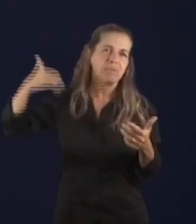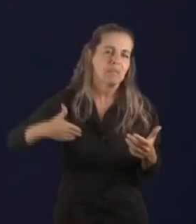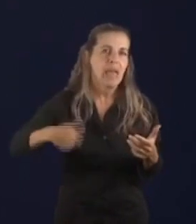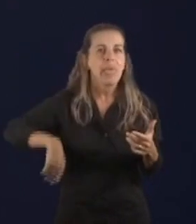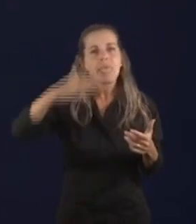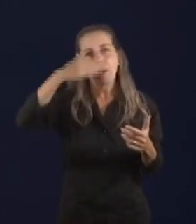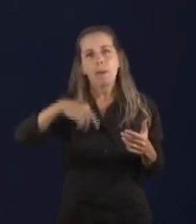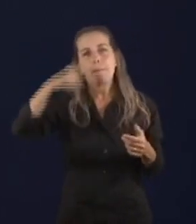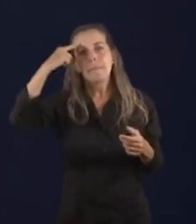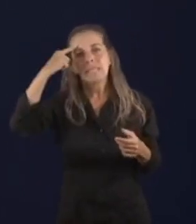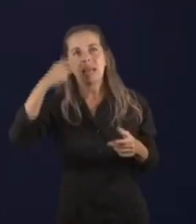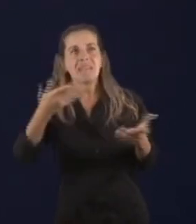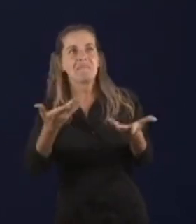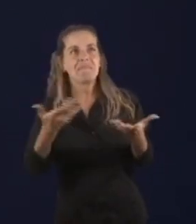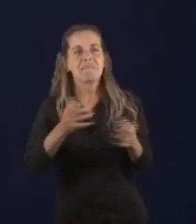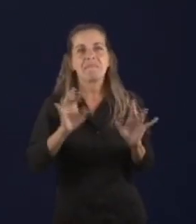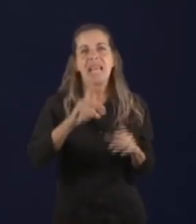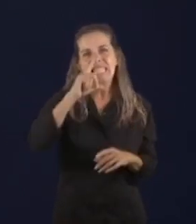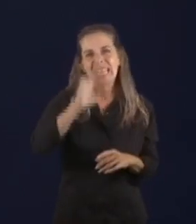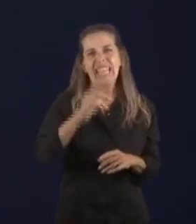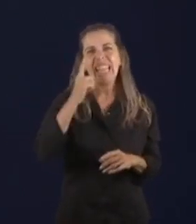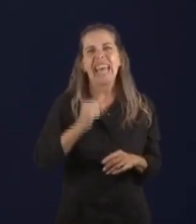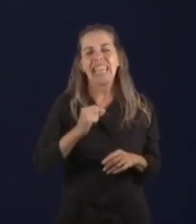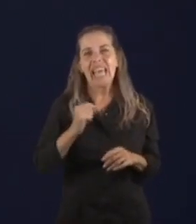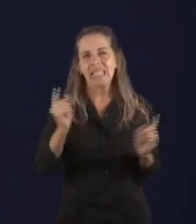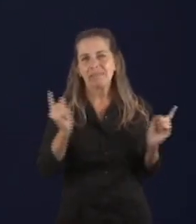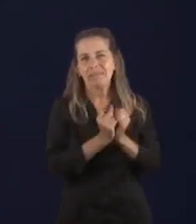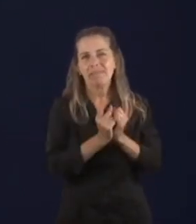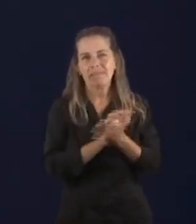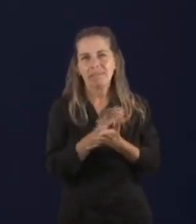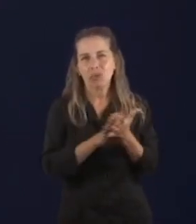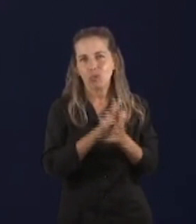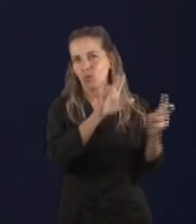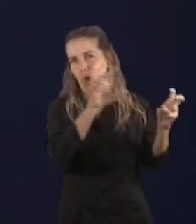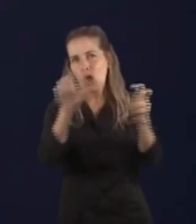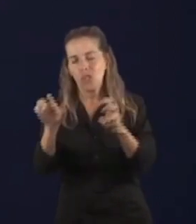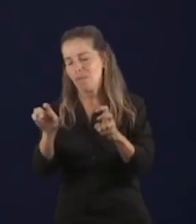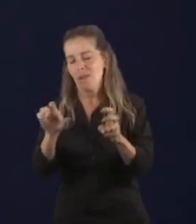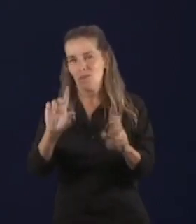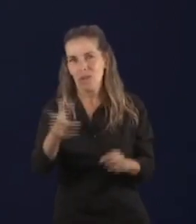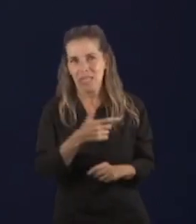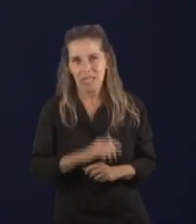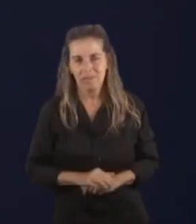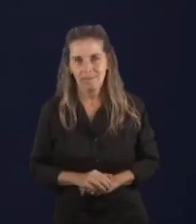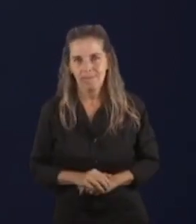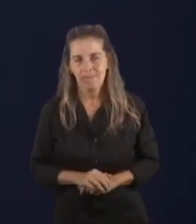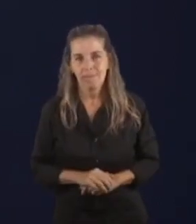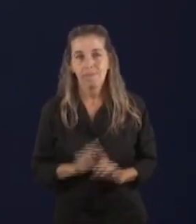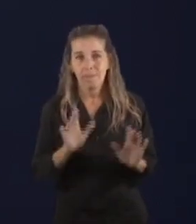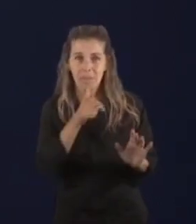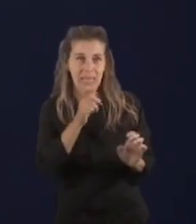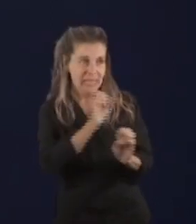70 días qué sé yo la verdad es que me parece bastante inconsistente por parte de aquellos que lo piensan espero haber sido